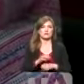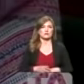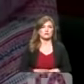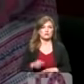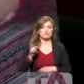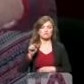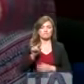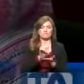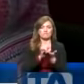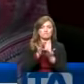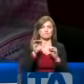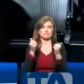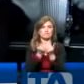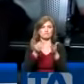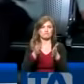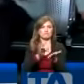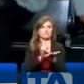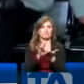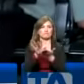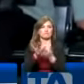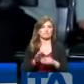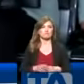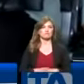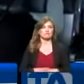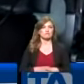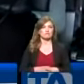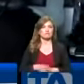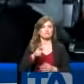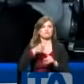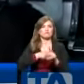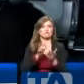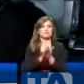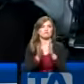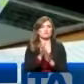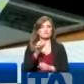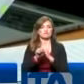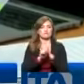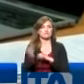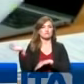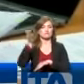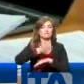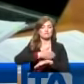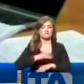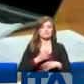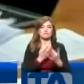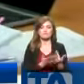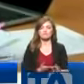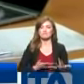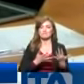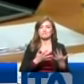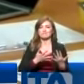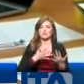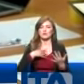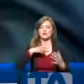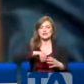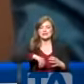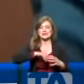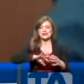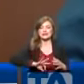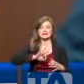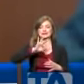fue destituida de la Asamblea Nacional por este caso en noviembre del año anterior. Ahora resta esperar el sorteo del tribunal